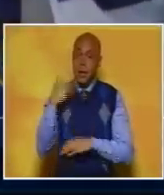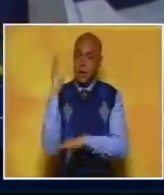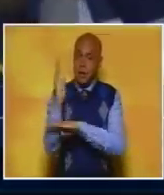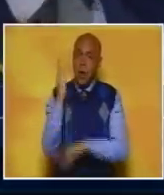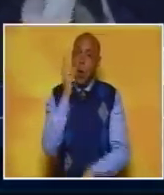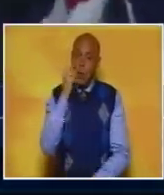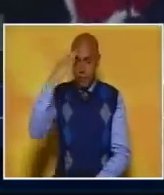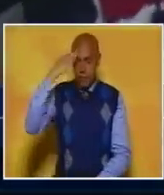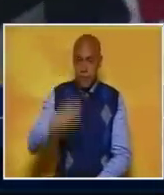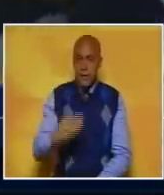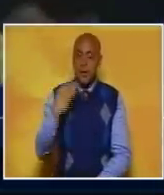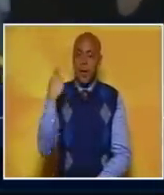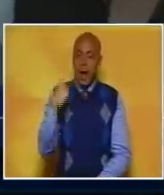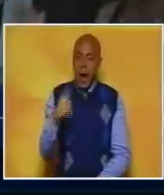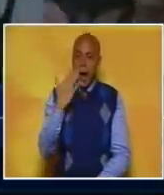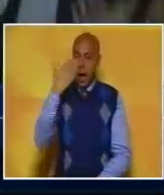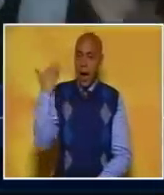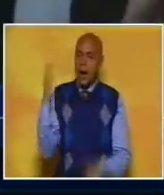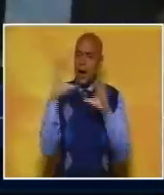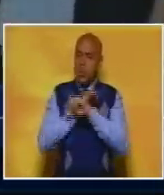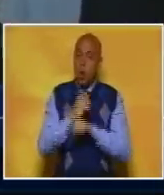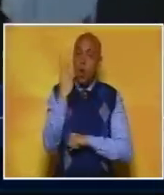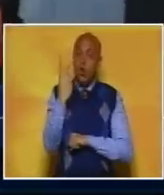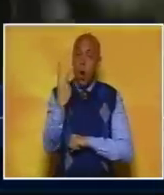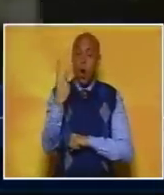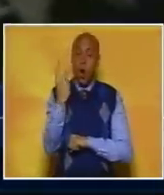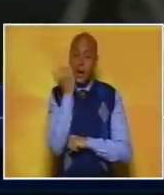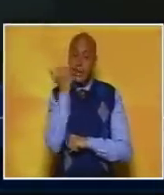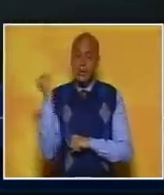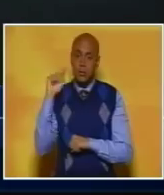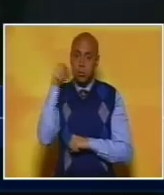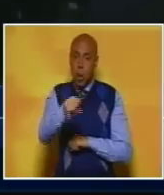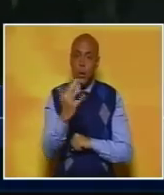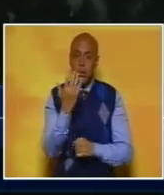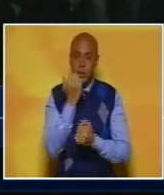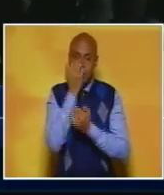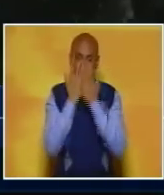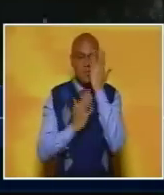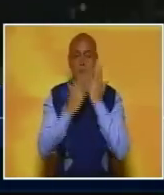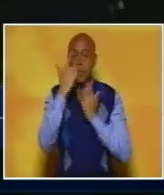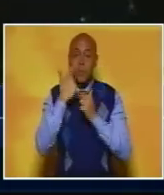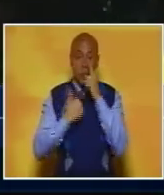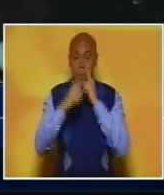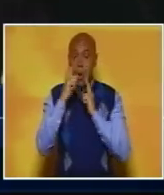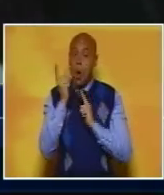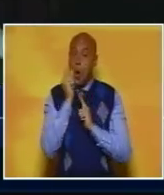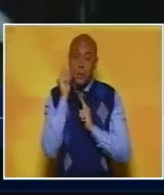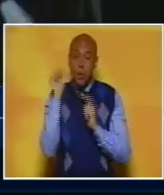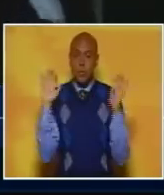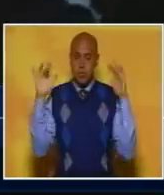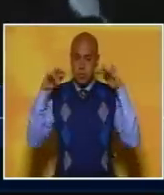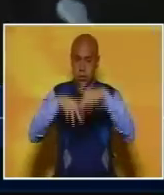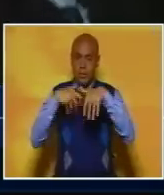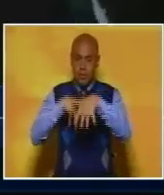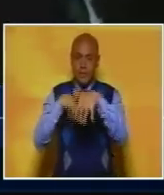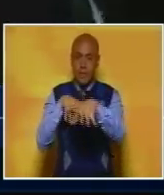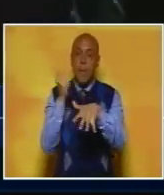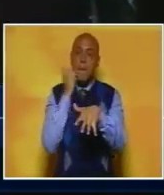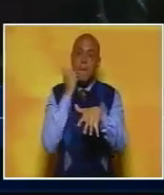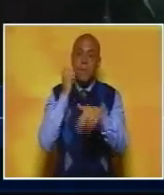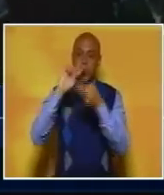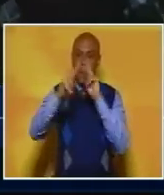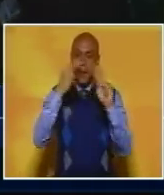militar responsable de lanzar anoche 2 bombas lacrimógenas mientras cientos de personas participaban en una protesta